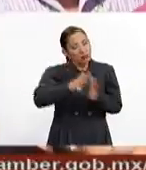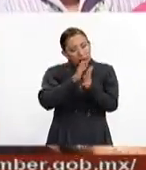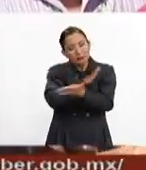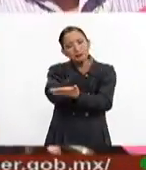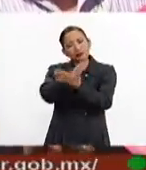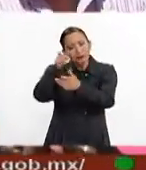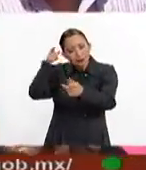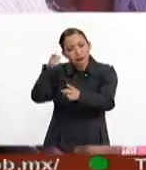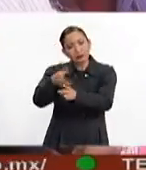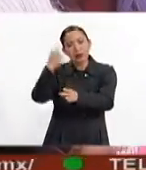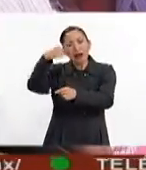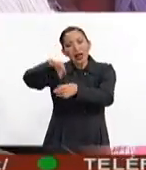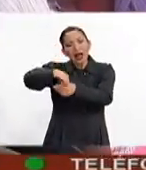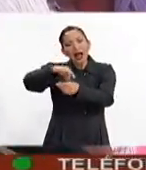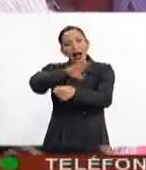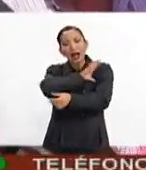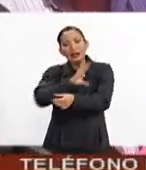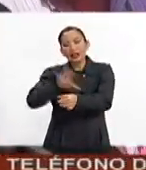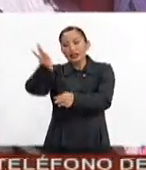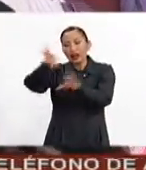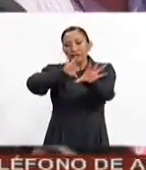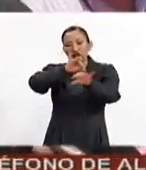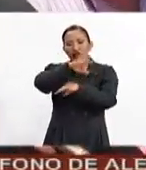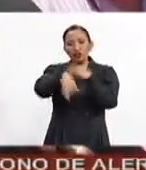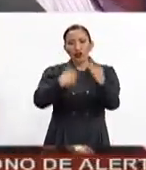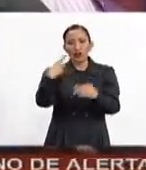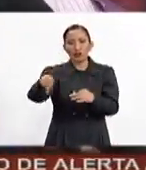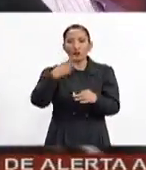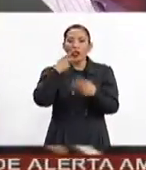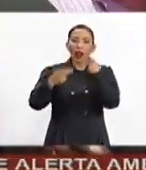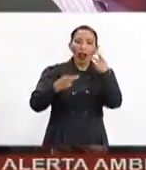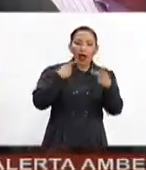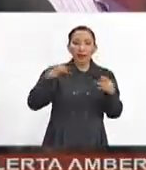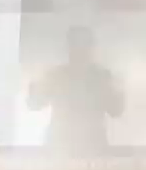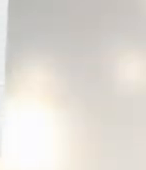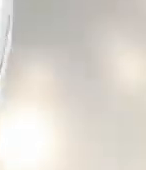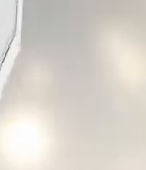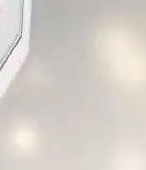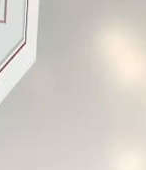participación directa en la elección de candidatos y en todas las campañas.